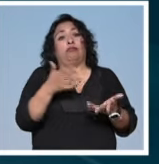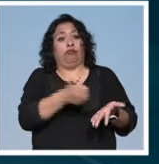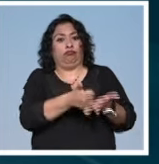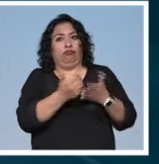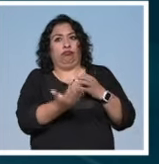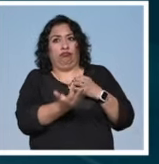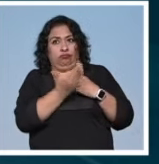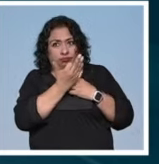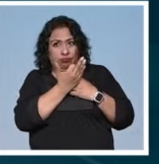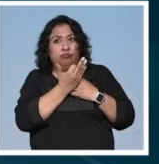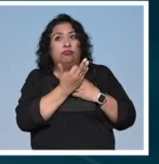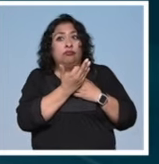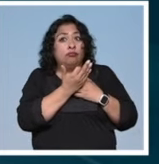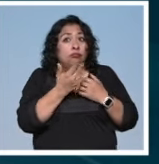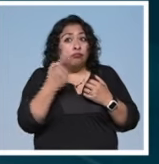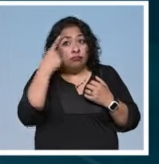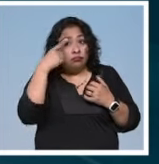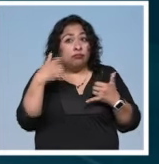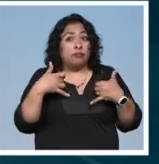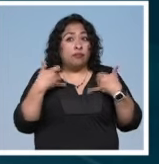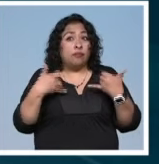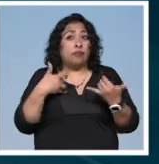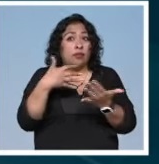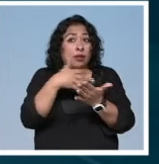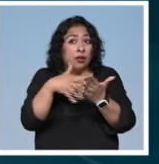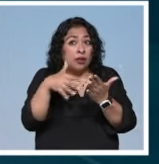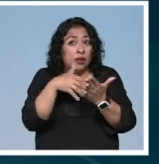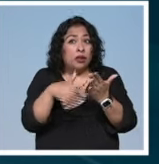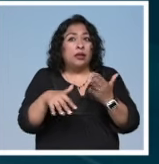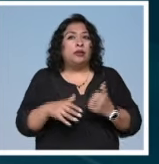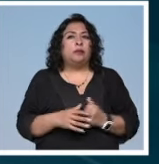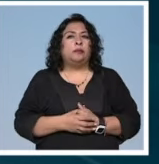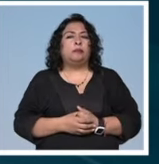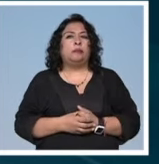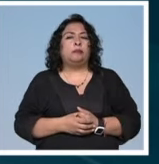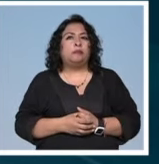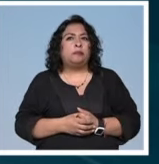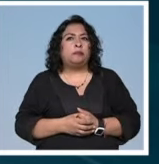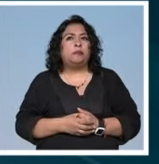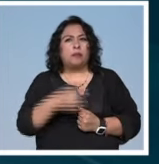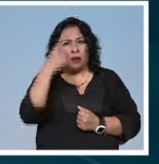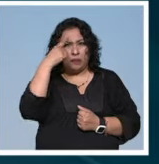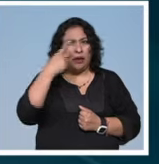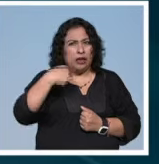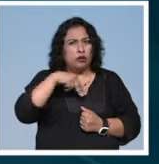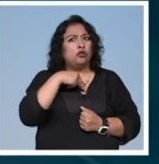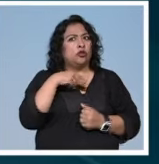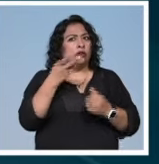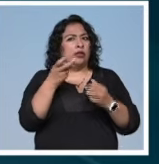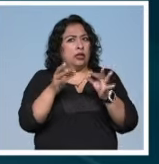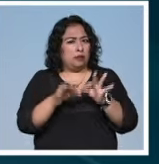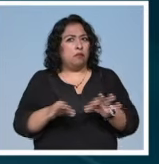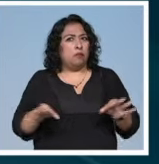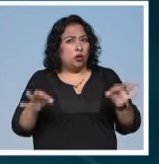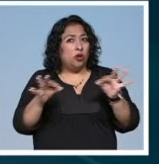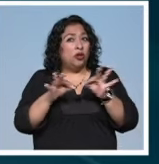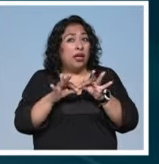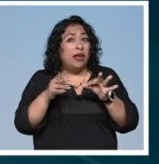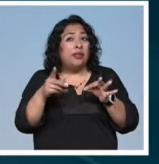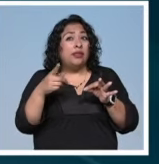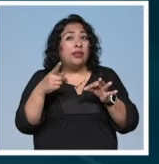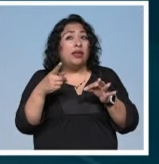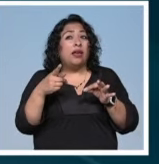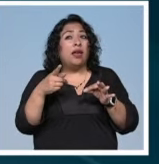que acercar a los jóvenes lectores, a las y los jóvenes lectores. Y para nosotros era muy importante, claro, que la línea